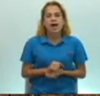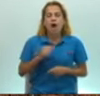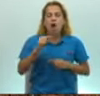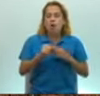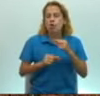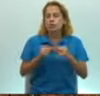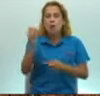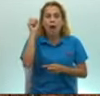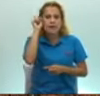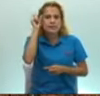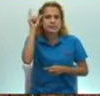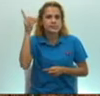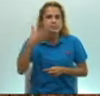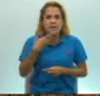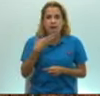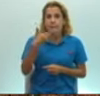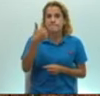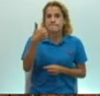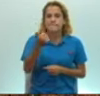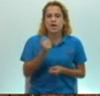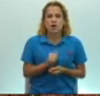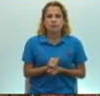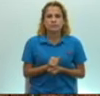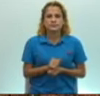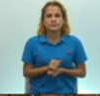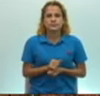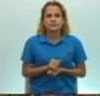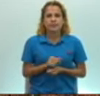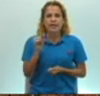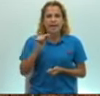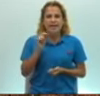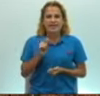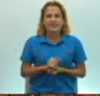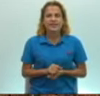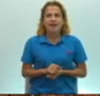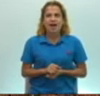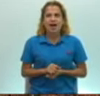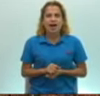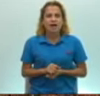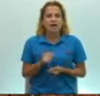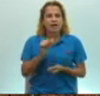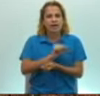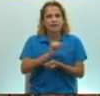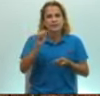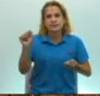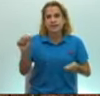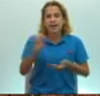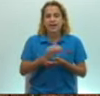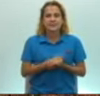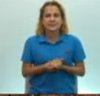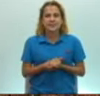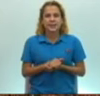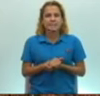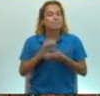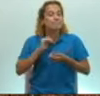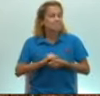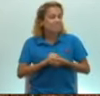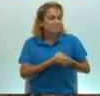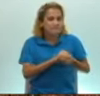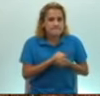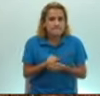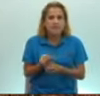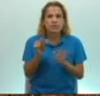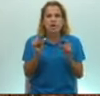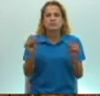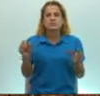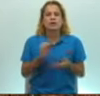va a dar continuidad a estas ideas pero con una habilidad superior en el sentido de que va a ganarse al Senado, va a